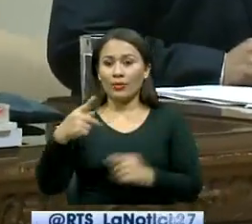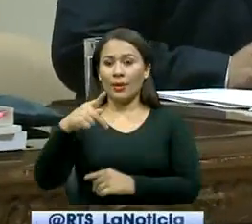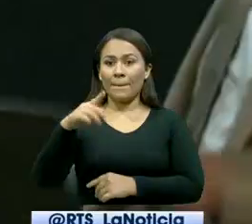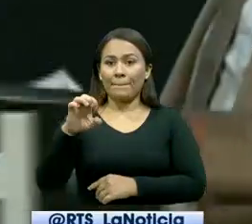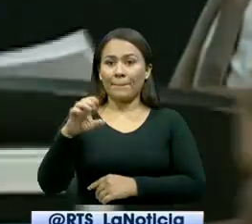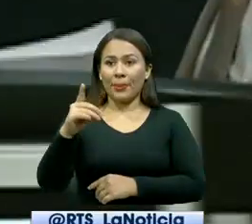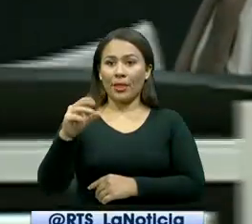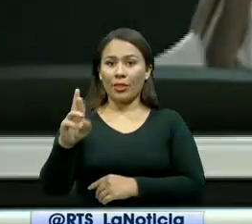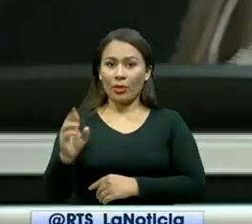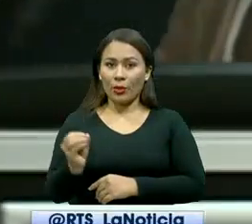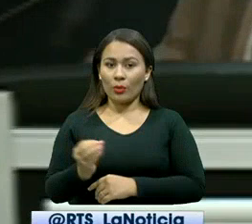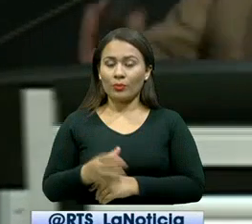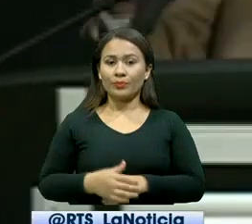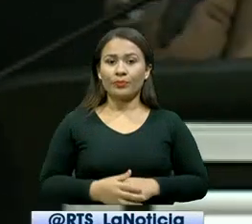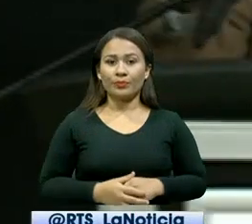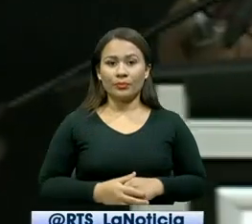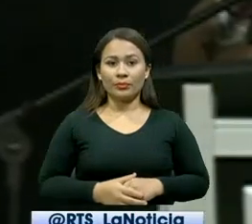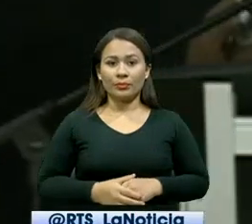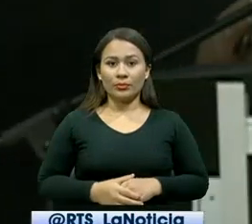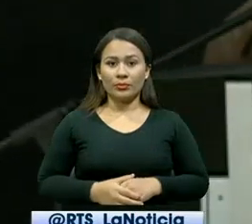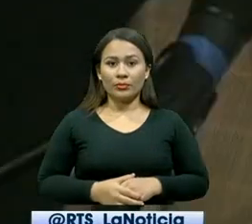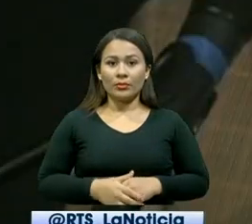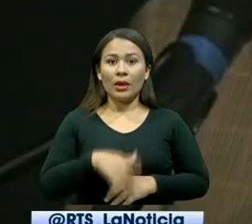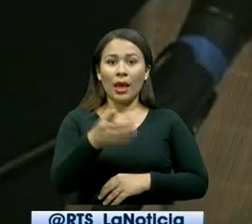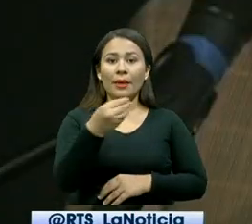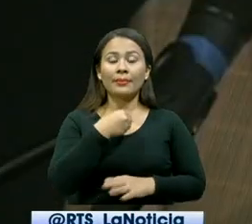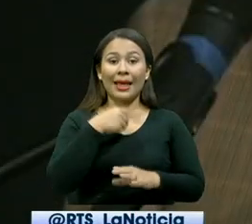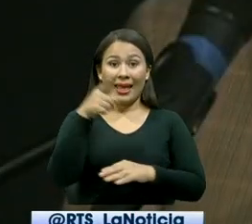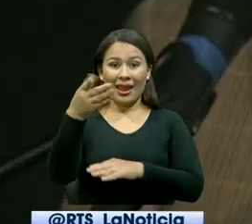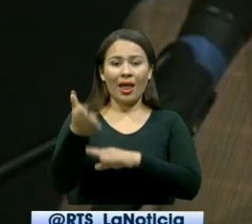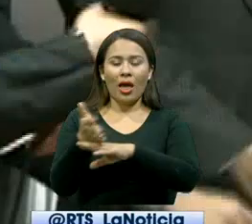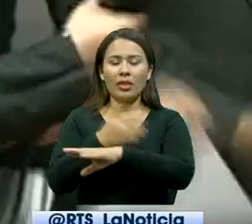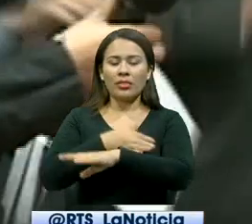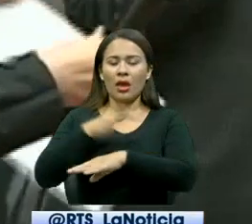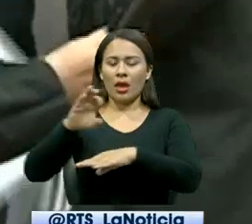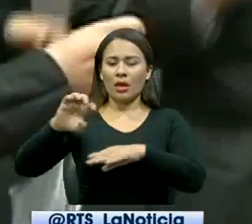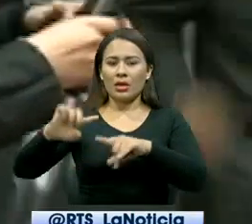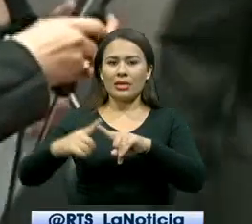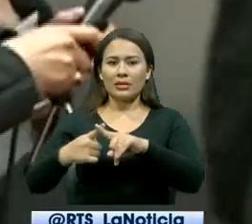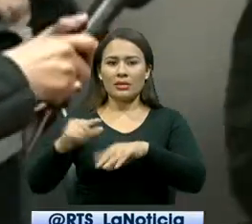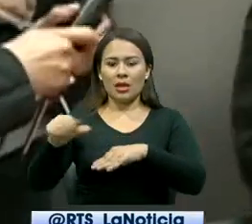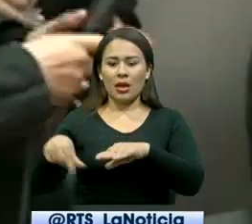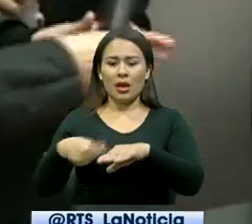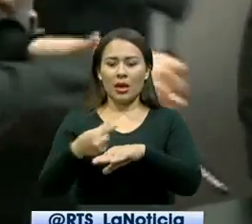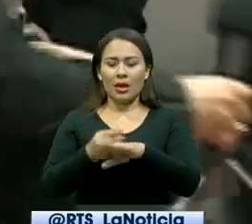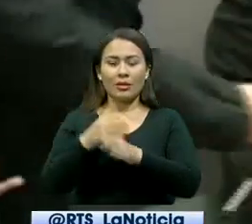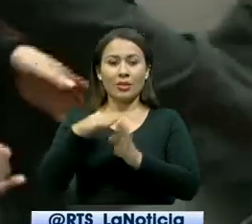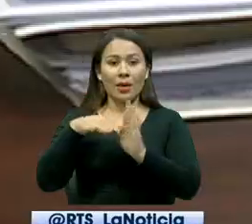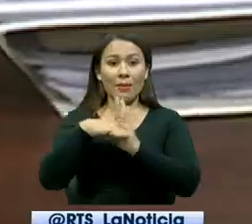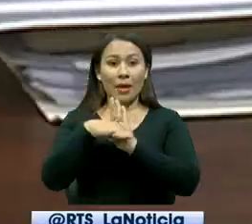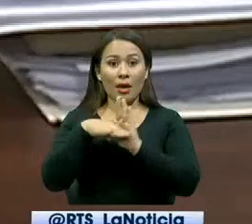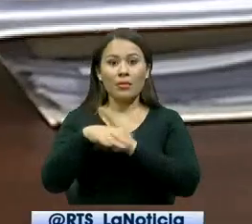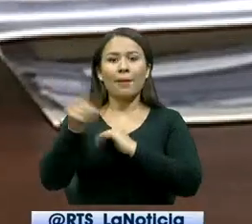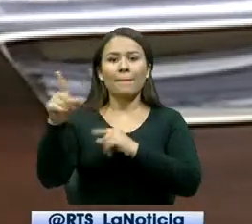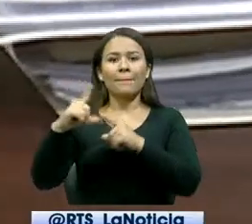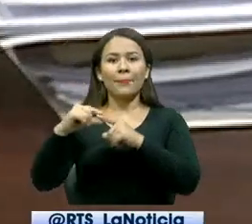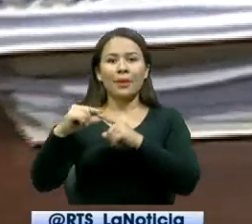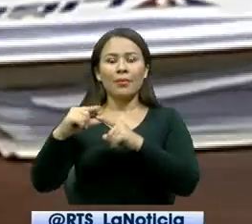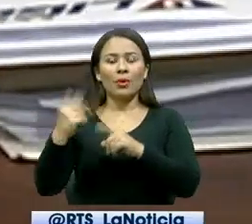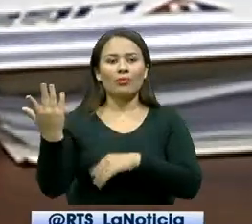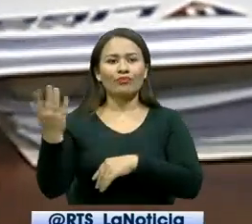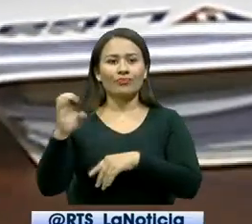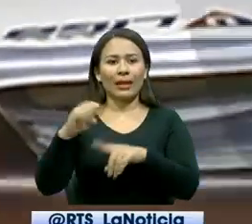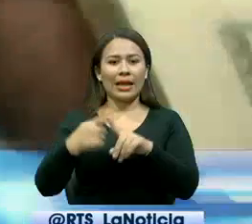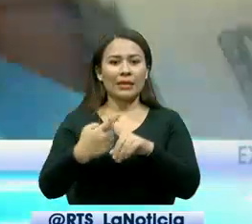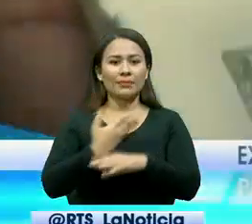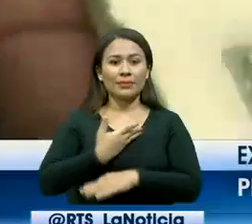Delgado, expresidente del directorio del Banco Central del Ecuador y primo del expresidente Rafael Correa. A Delgado se le imputa